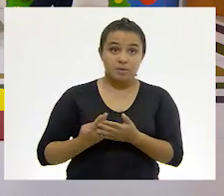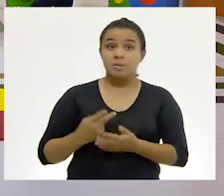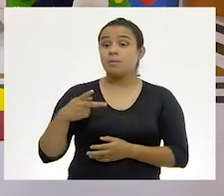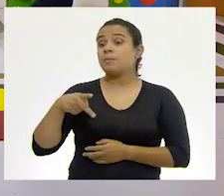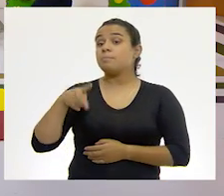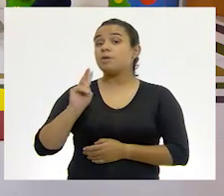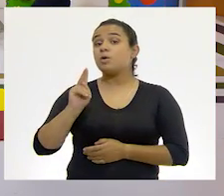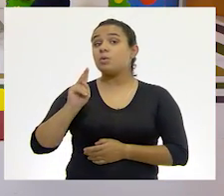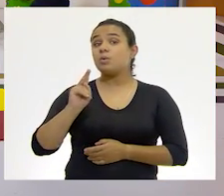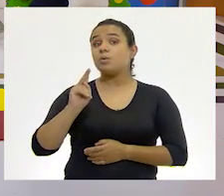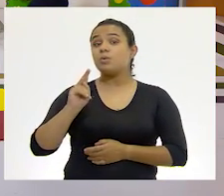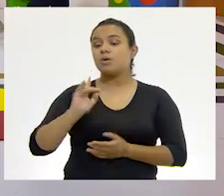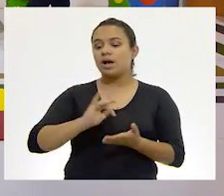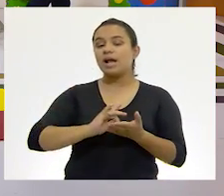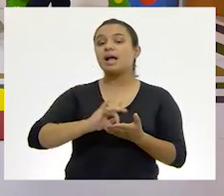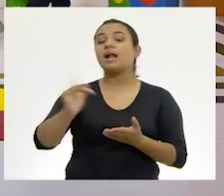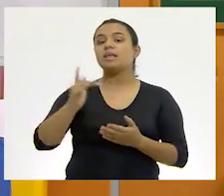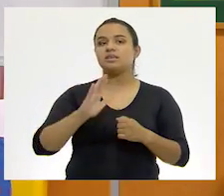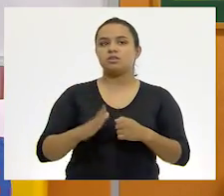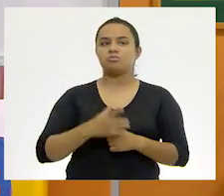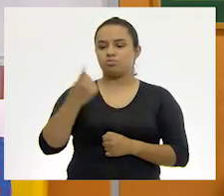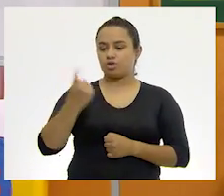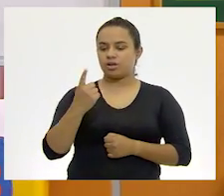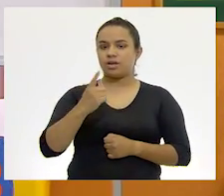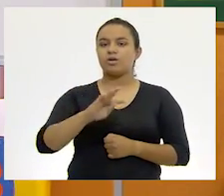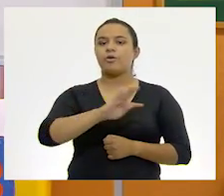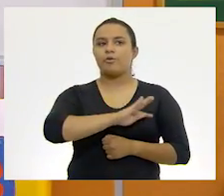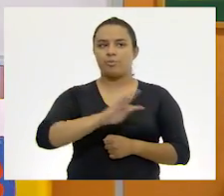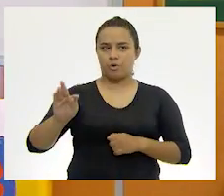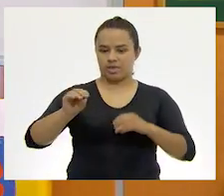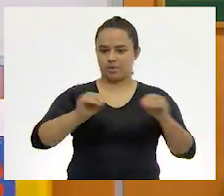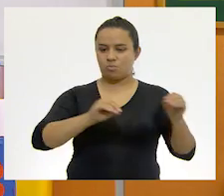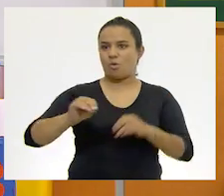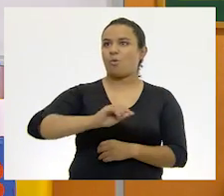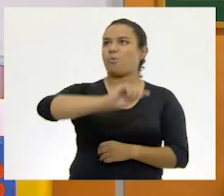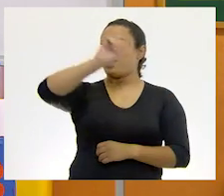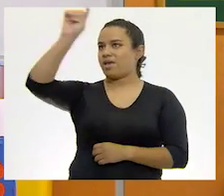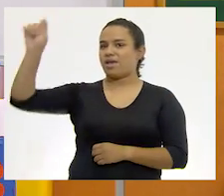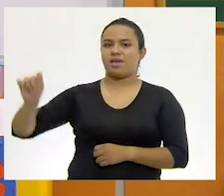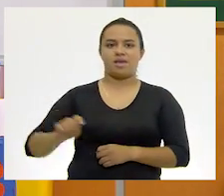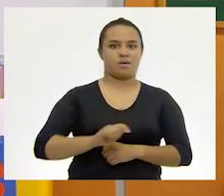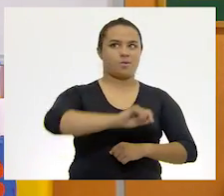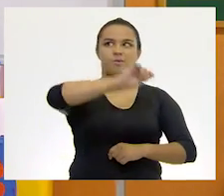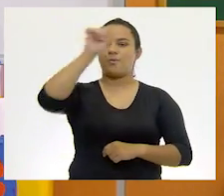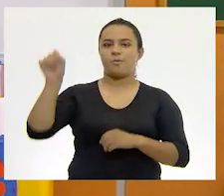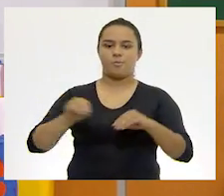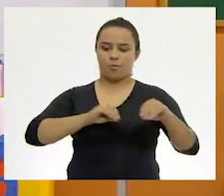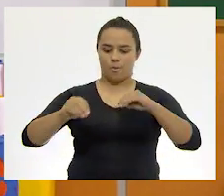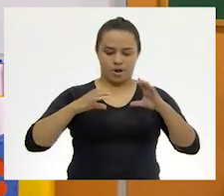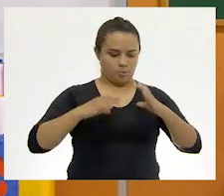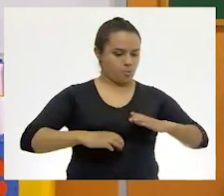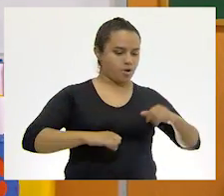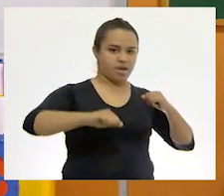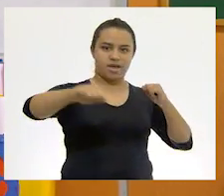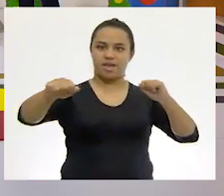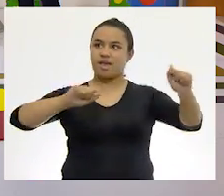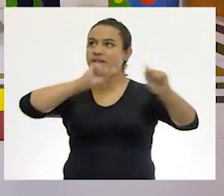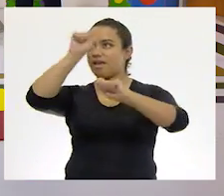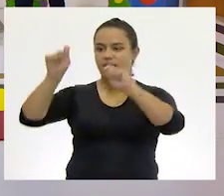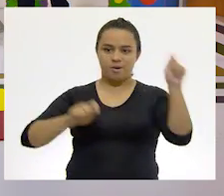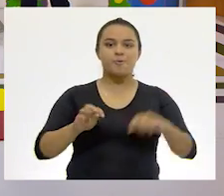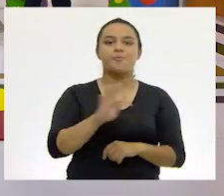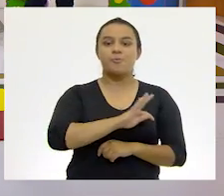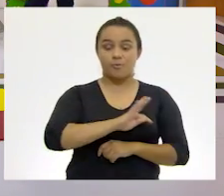pero sobre todo es gracias a que tenemos la capacidad de mover las partes de nuestro cuerpo. Claro, ¿verdad? Claro,